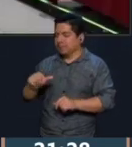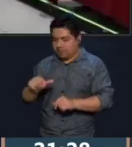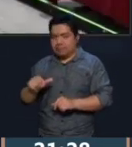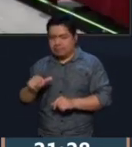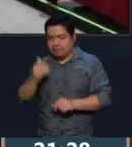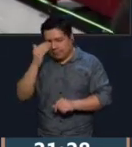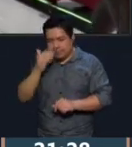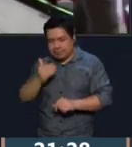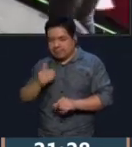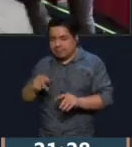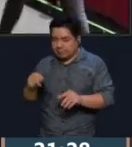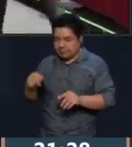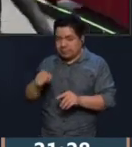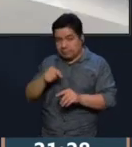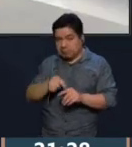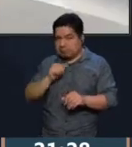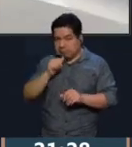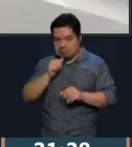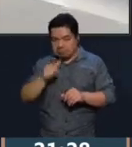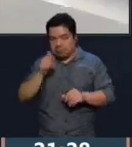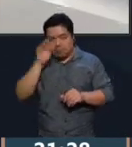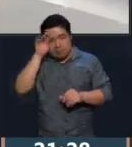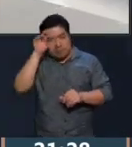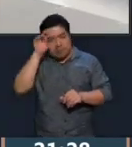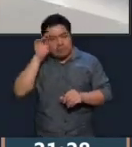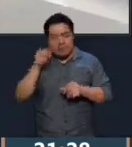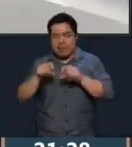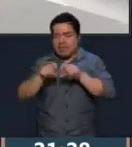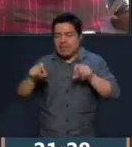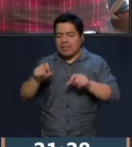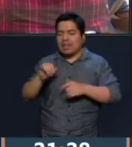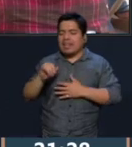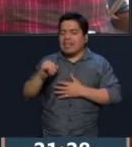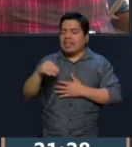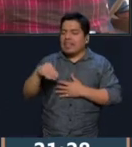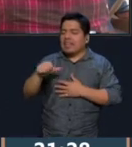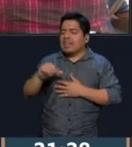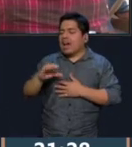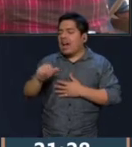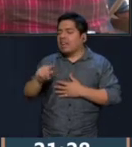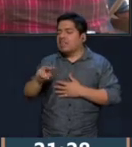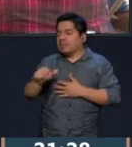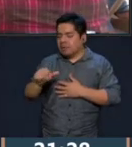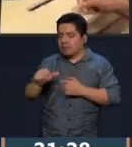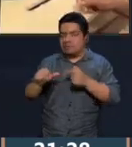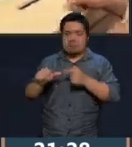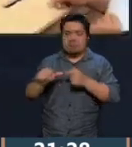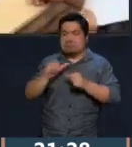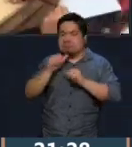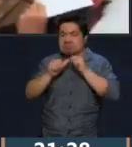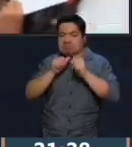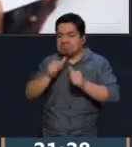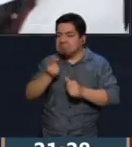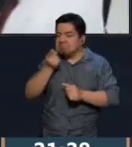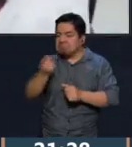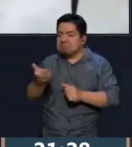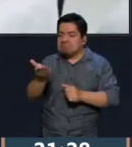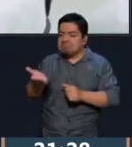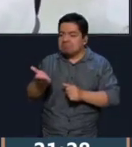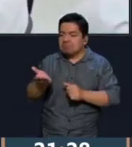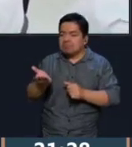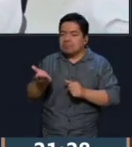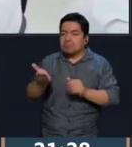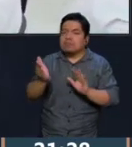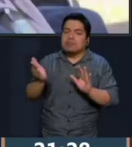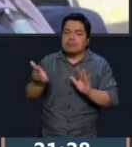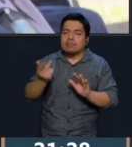que no han tenido movimientos y que se conocen como cuentas inactivas y que no han sido reclamadas,